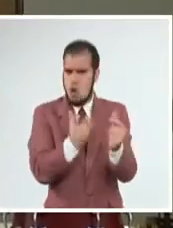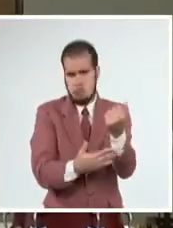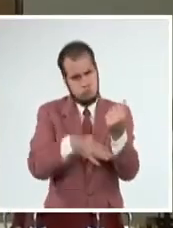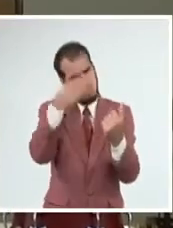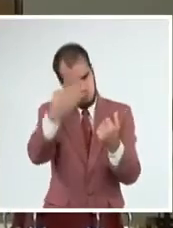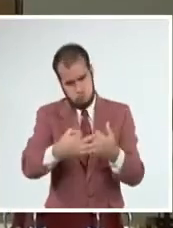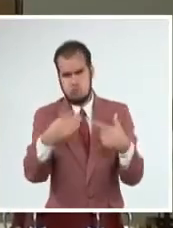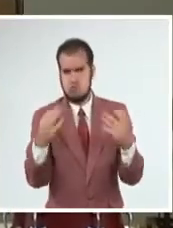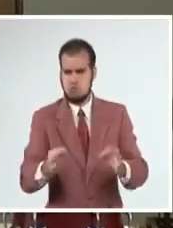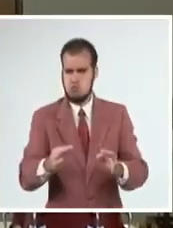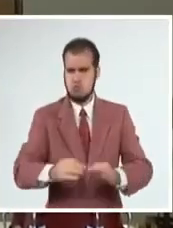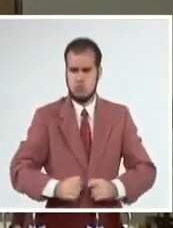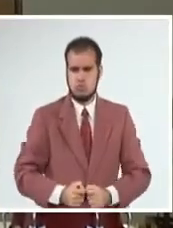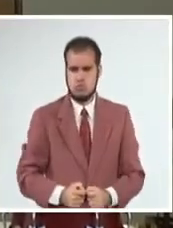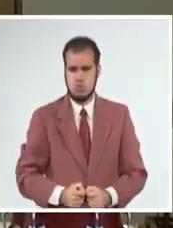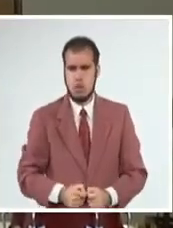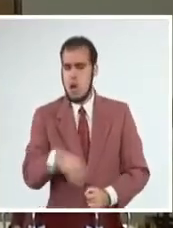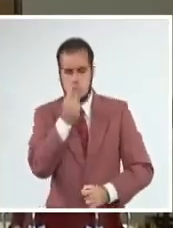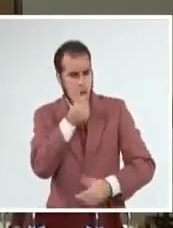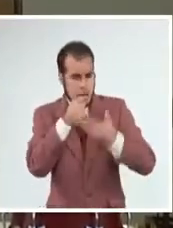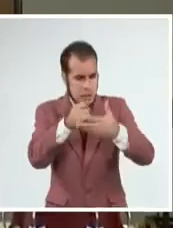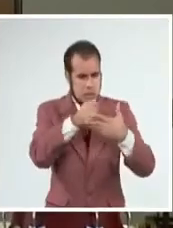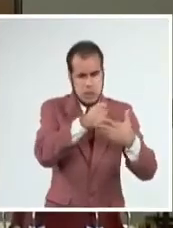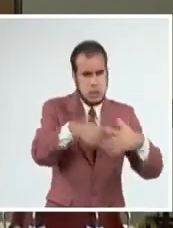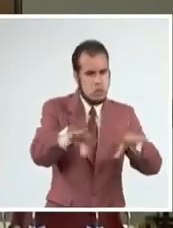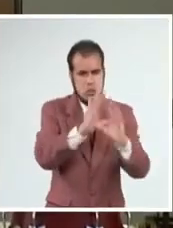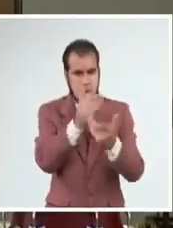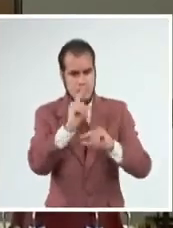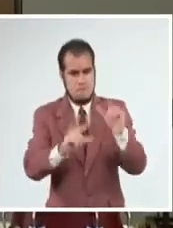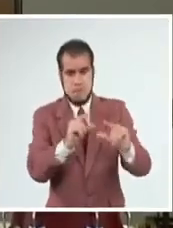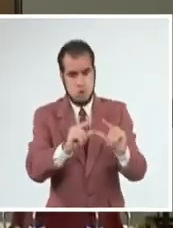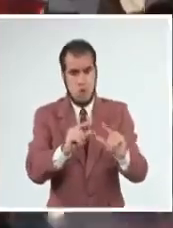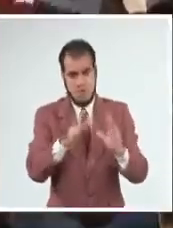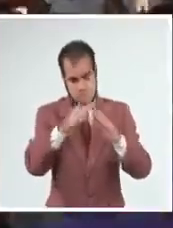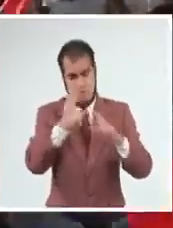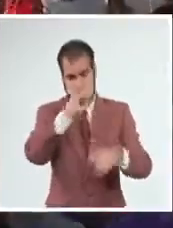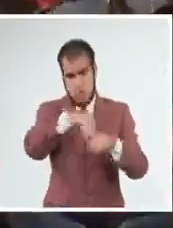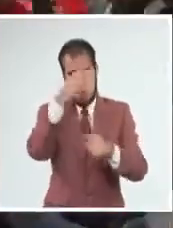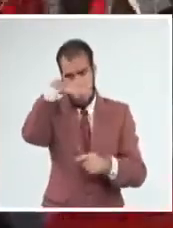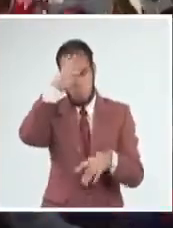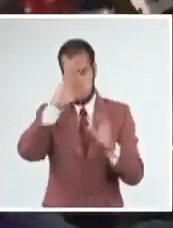de los honorables, de los alegres hijos de esta tierra cubana.